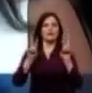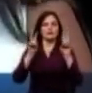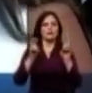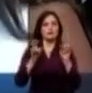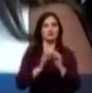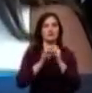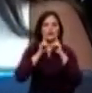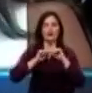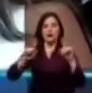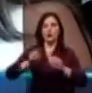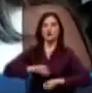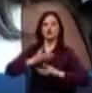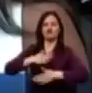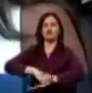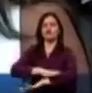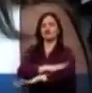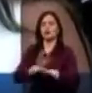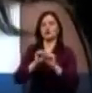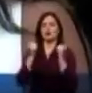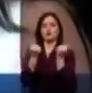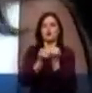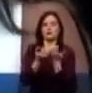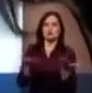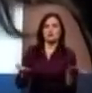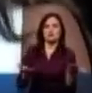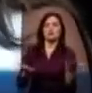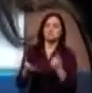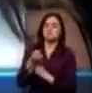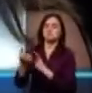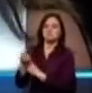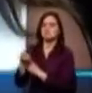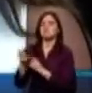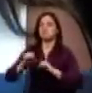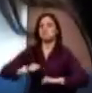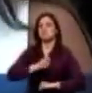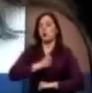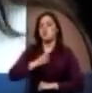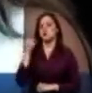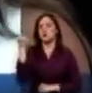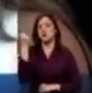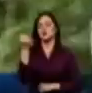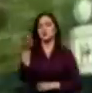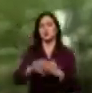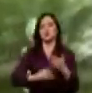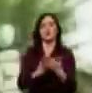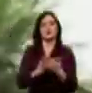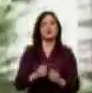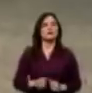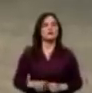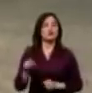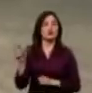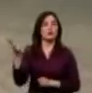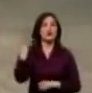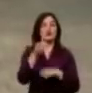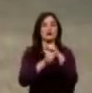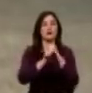la socialización y aparte de la sensibilización de la sociedad en general, obviamente que vamos a alcanzar todos los derechos plenos para la ciudadanía en general. Tras una batalla legal